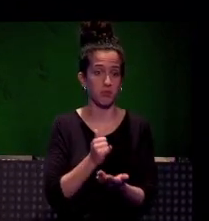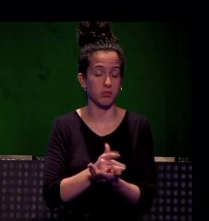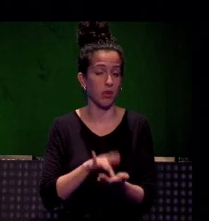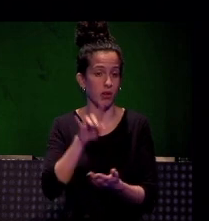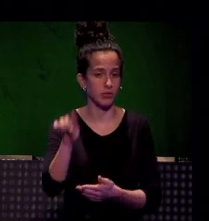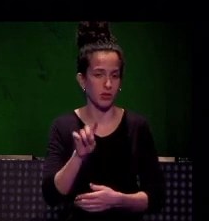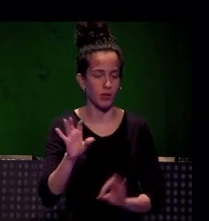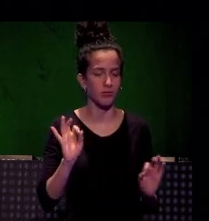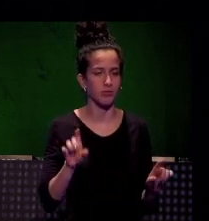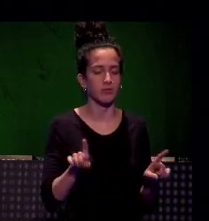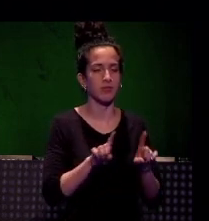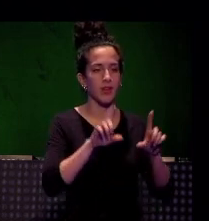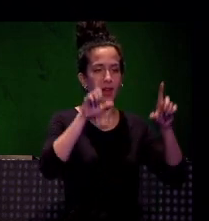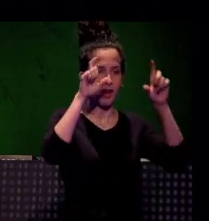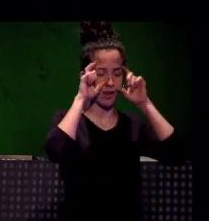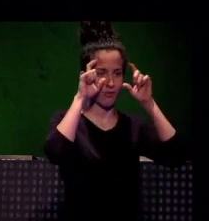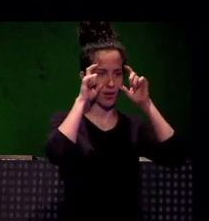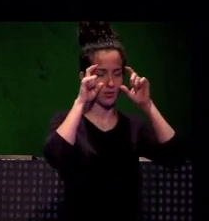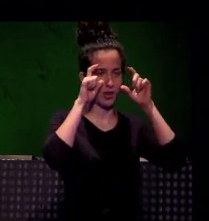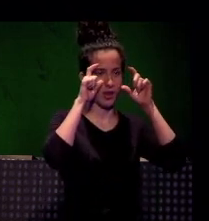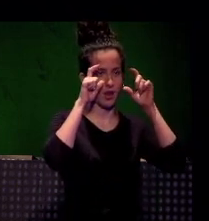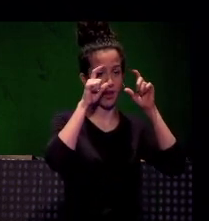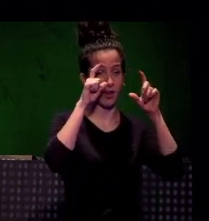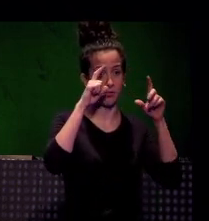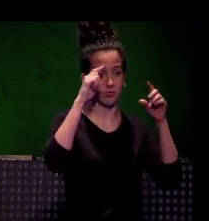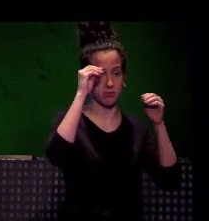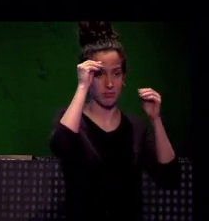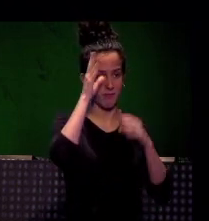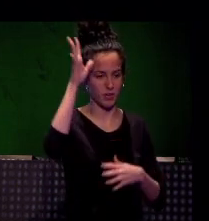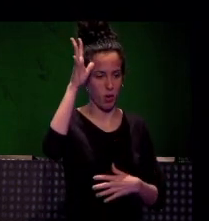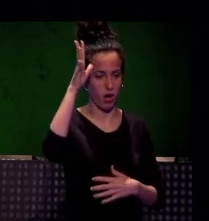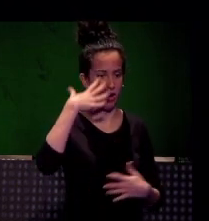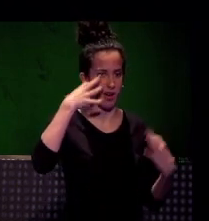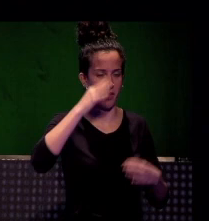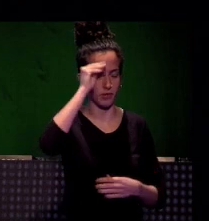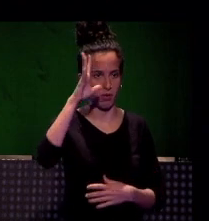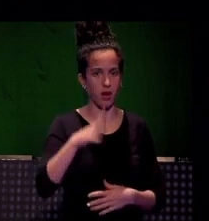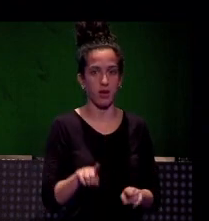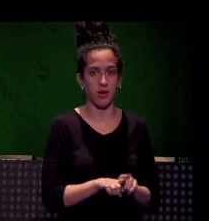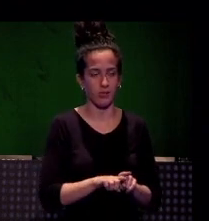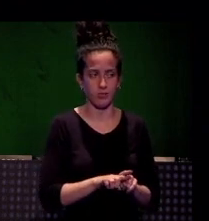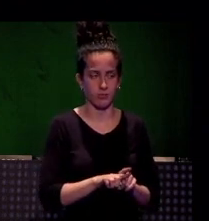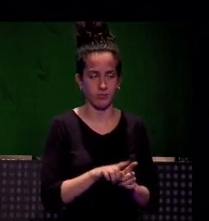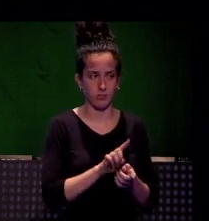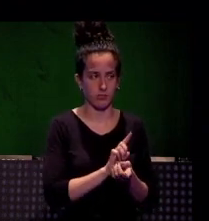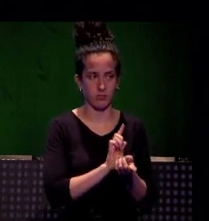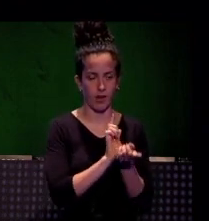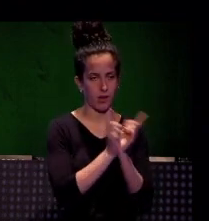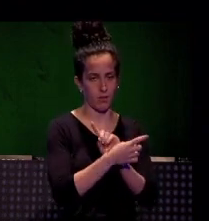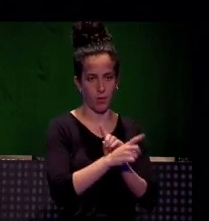yo creo que esto va a cambiar completamente la forma de ver la moda y